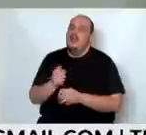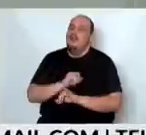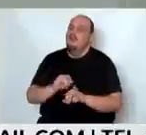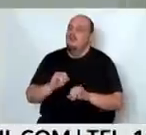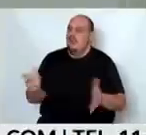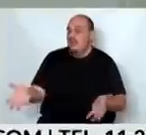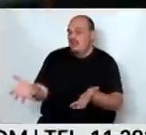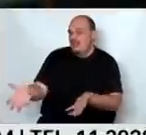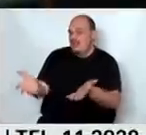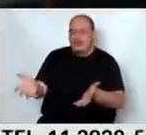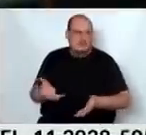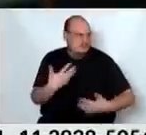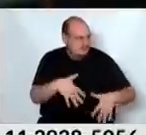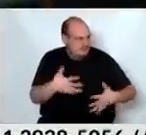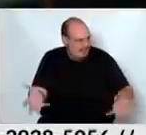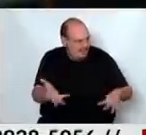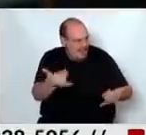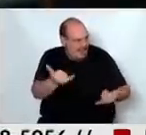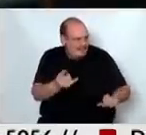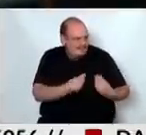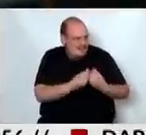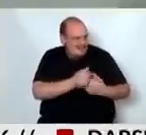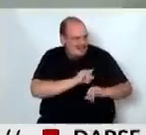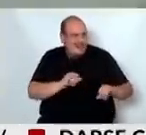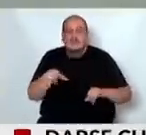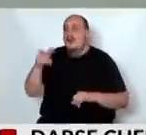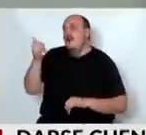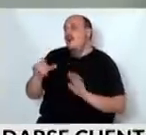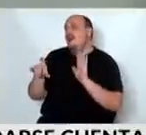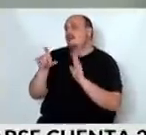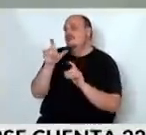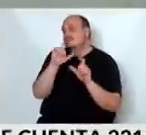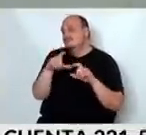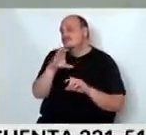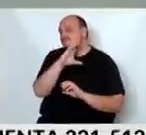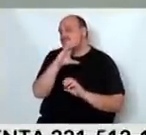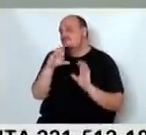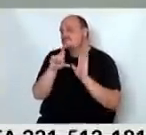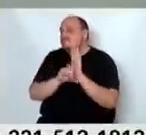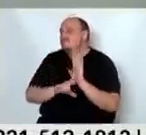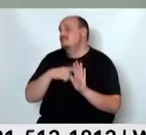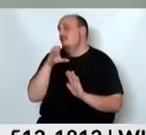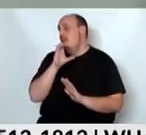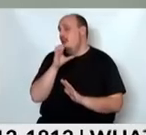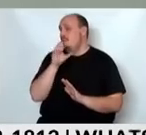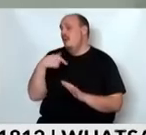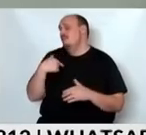quedado a lo mejor en el ridículo de los memes que te puedas imaginar. No me importa nada. he sido TT en un montón